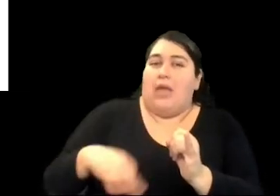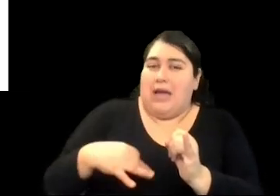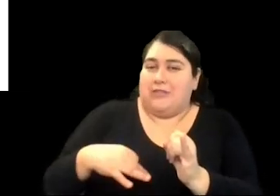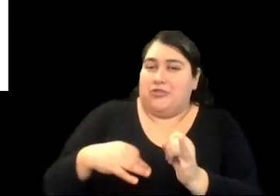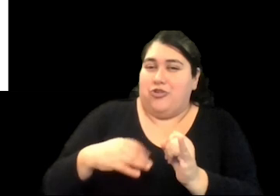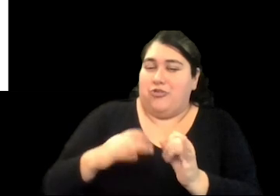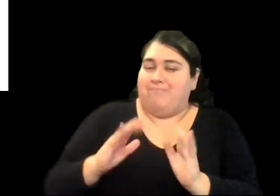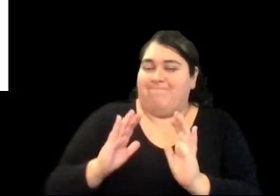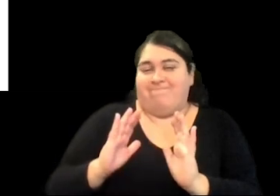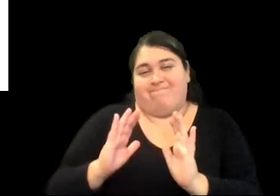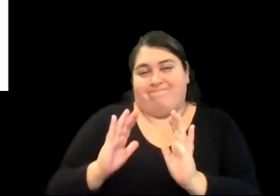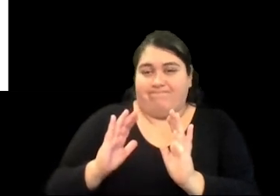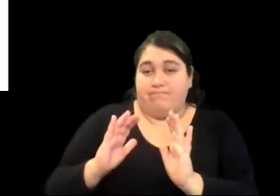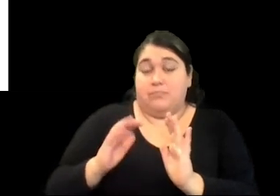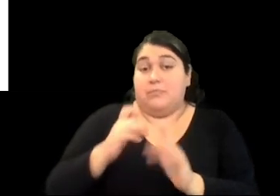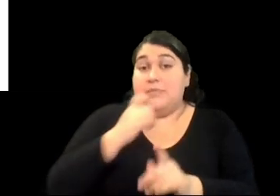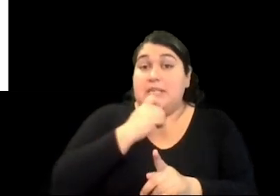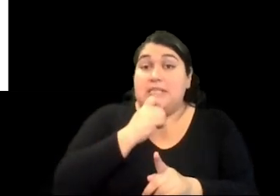específicamente excluido,